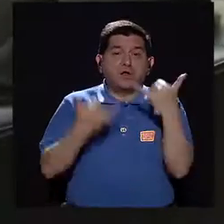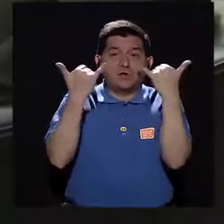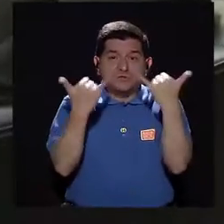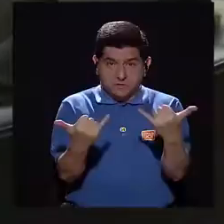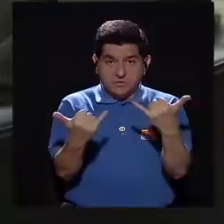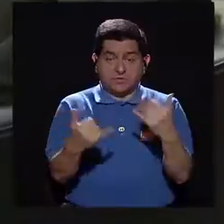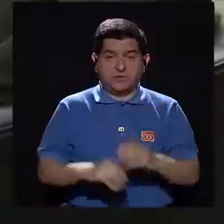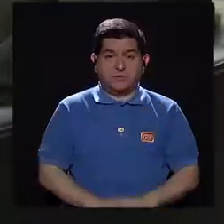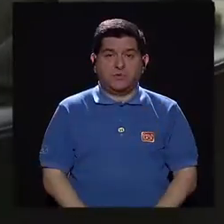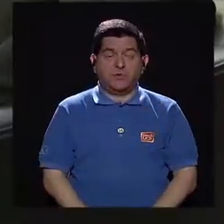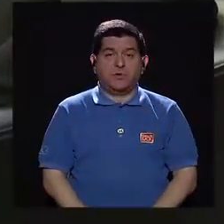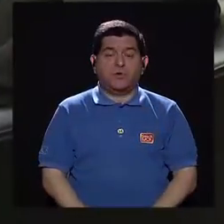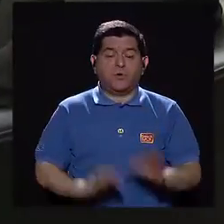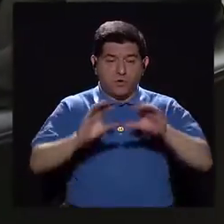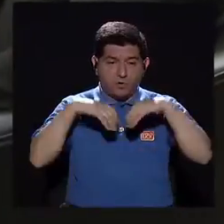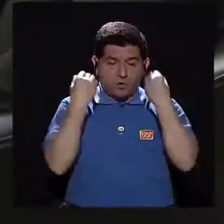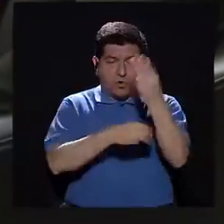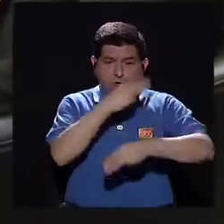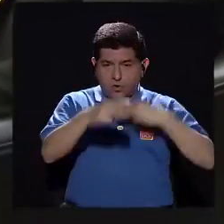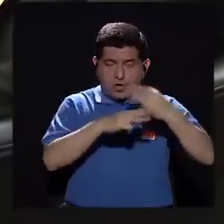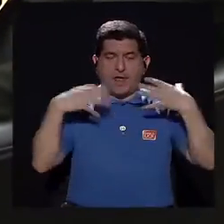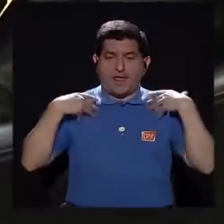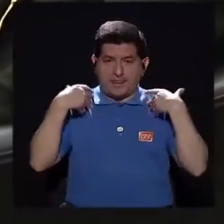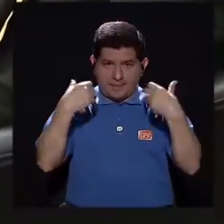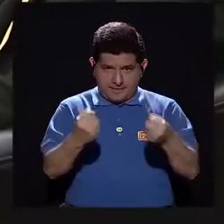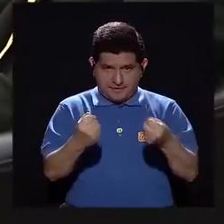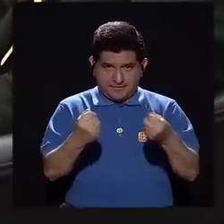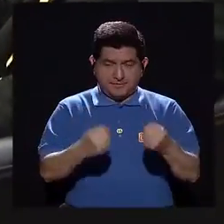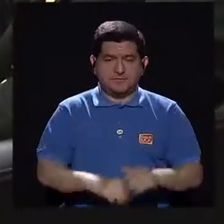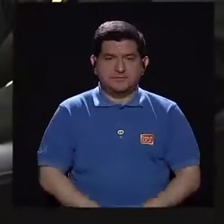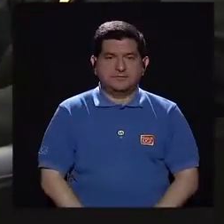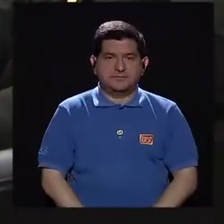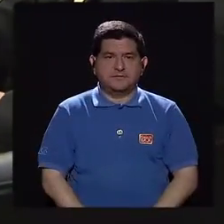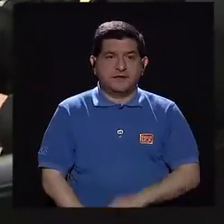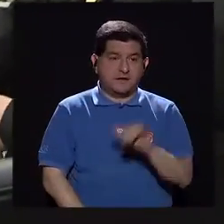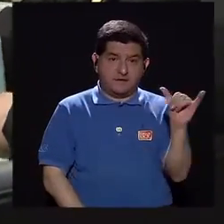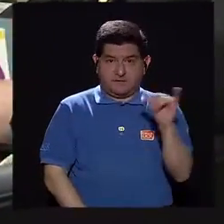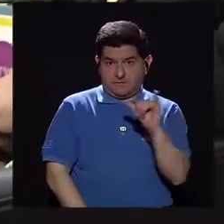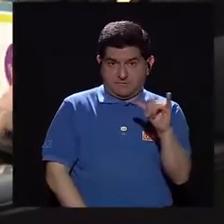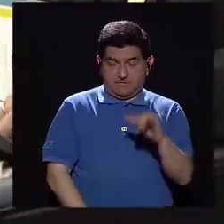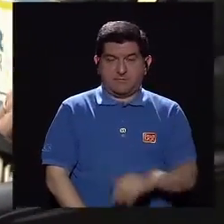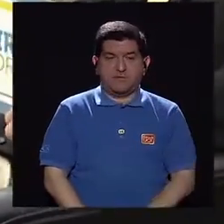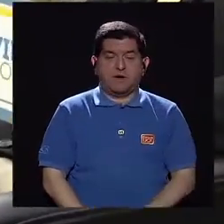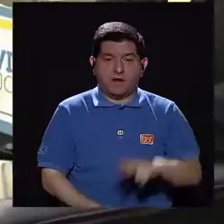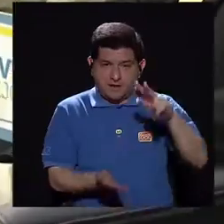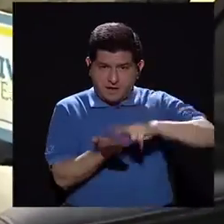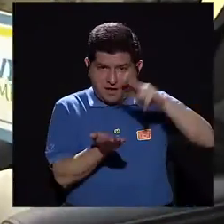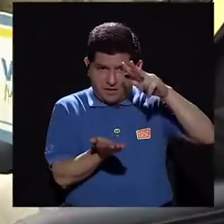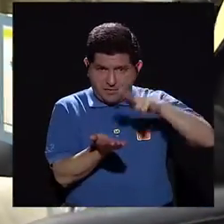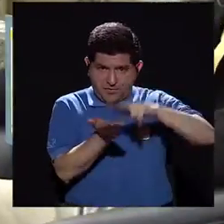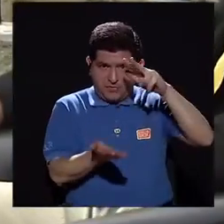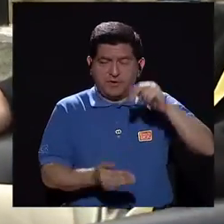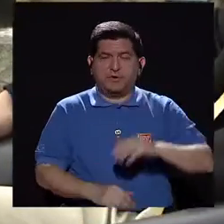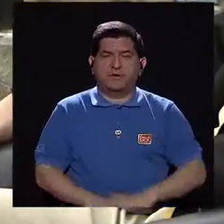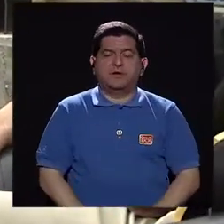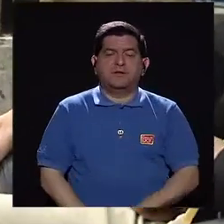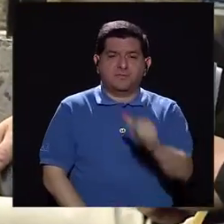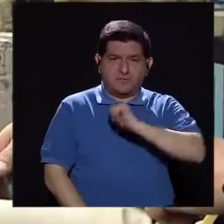recomendación actual dado por la Organización Mundial de la Salud y por ende ratificado por